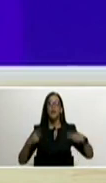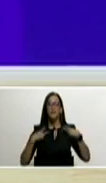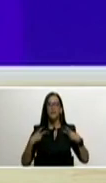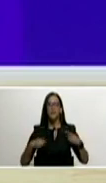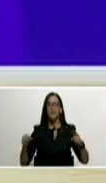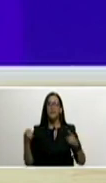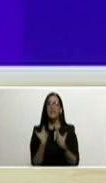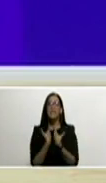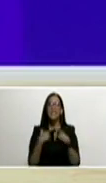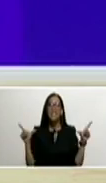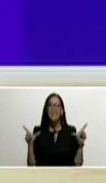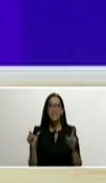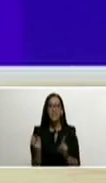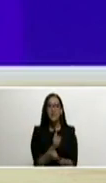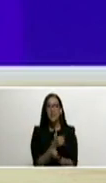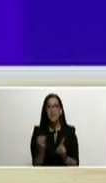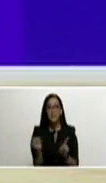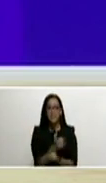de Violencia,